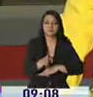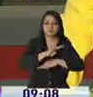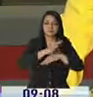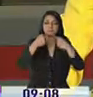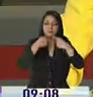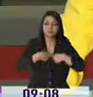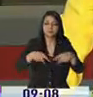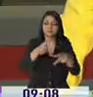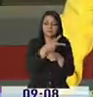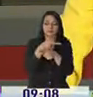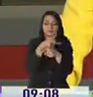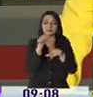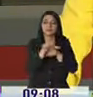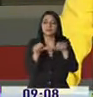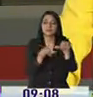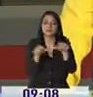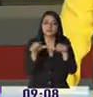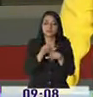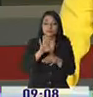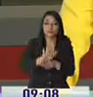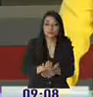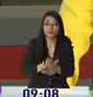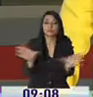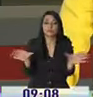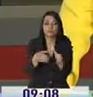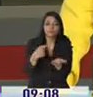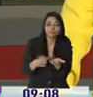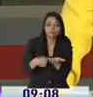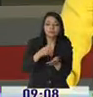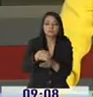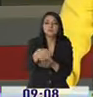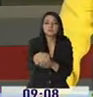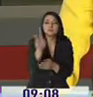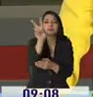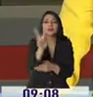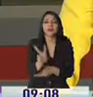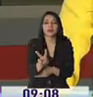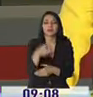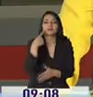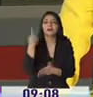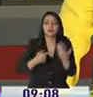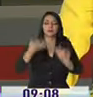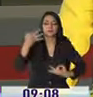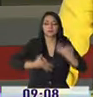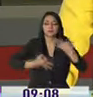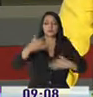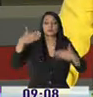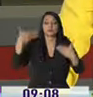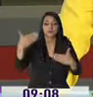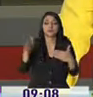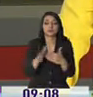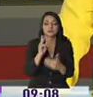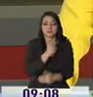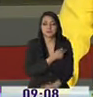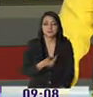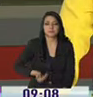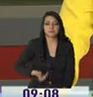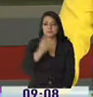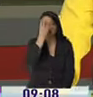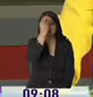Consejo Administrativo de la Legislatura se reunirá este próximo viernes para analizar el juicio político en contra del vicepresidente Jorge